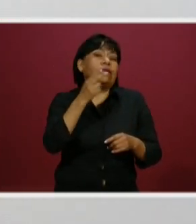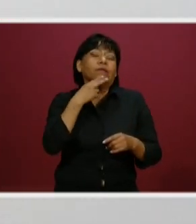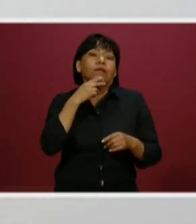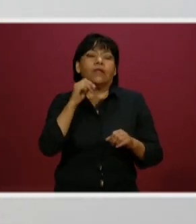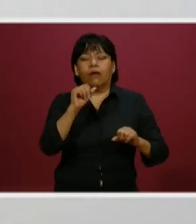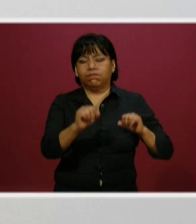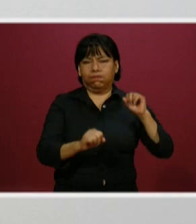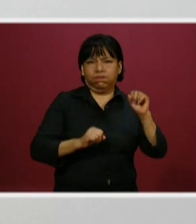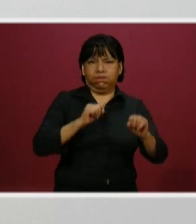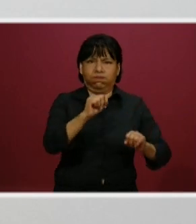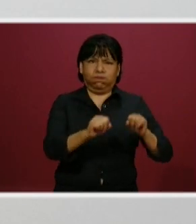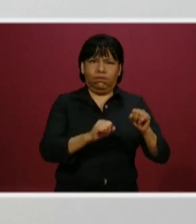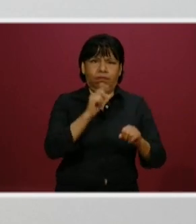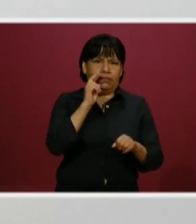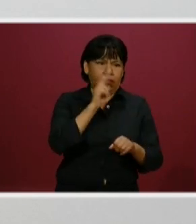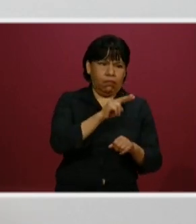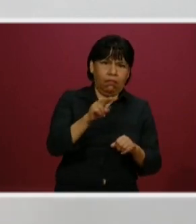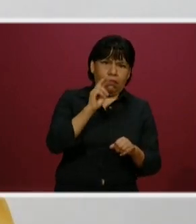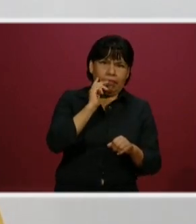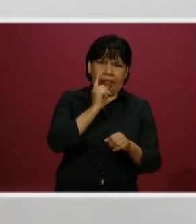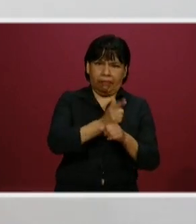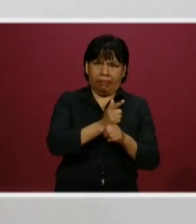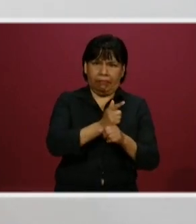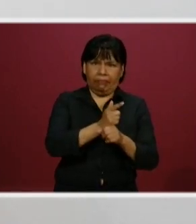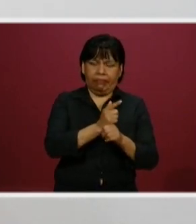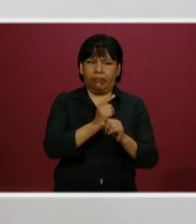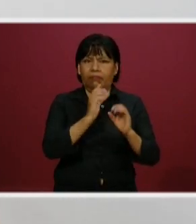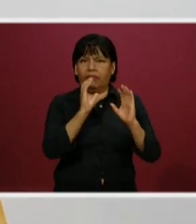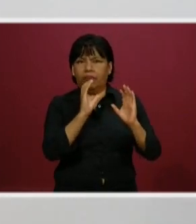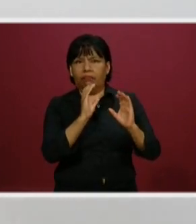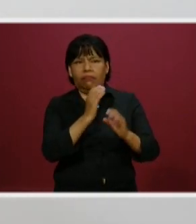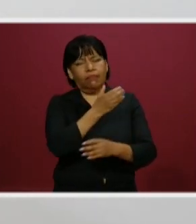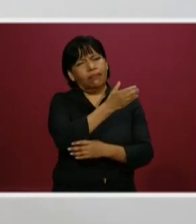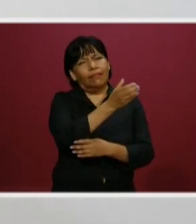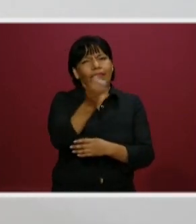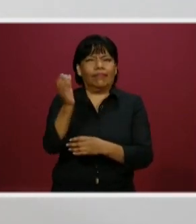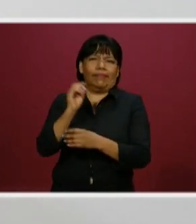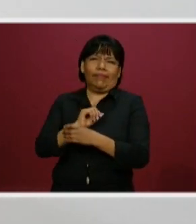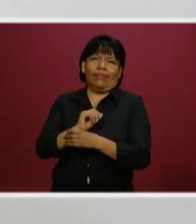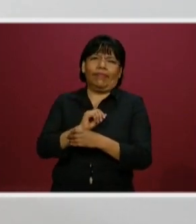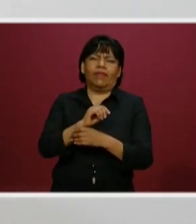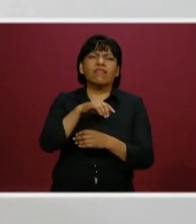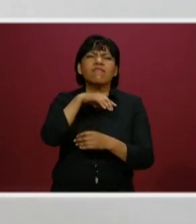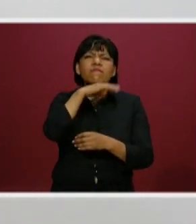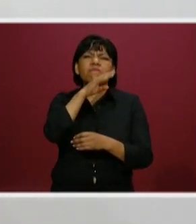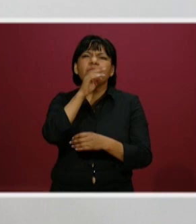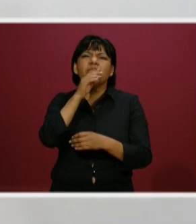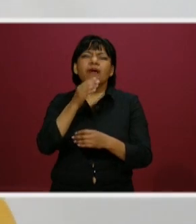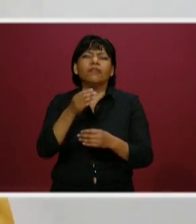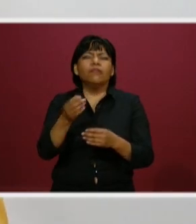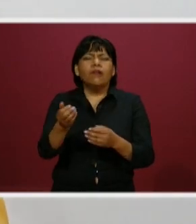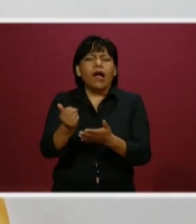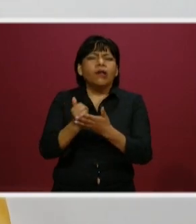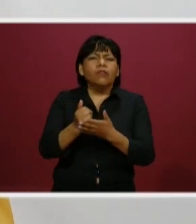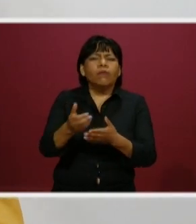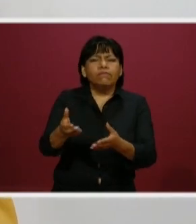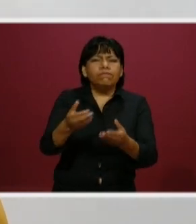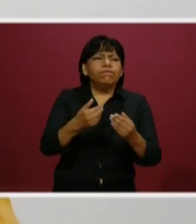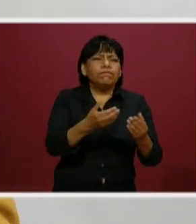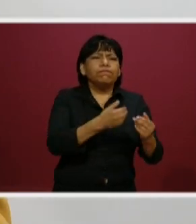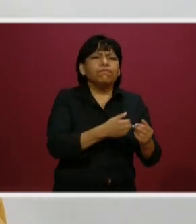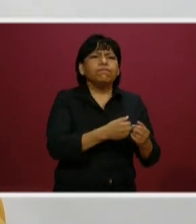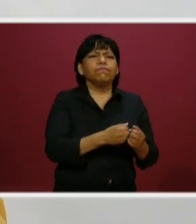por último también aquí pudiéramos rescatar el cuidar el campo y recoger la basura muy bien